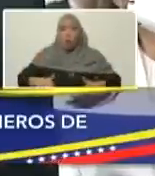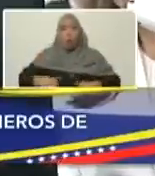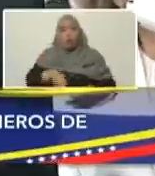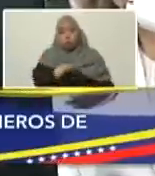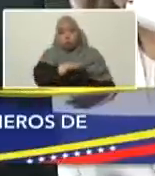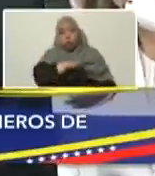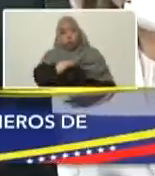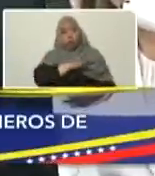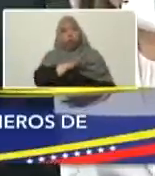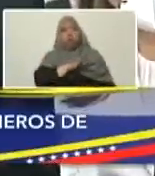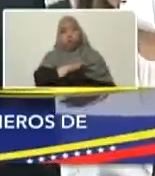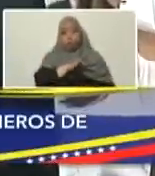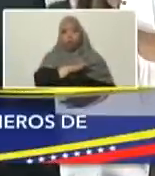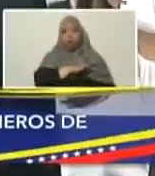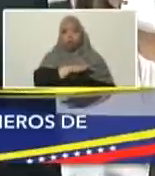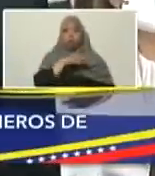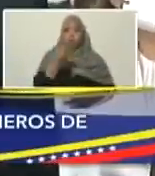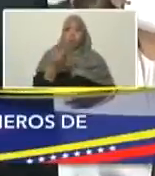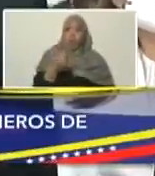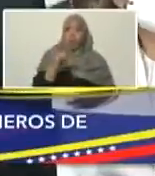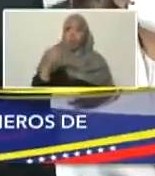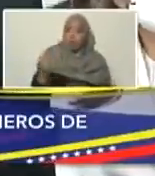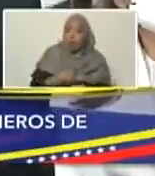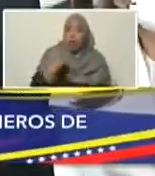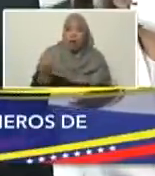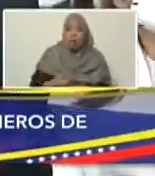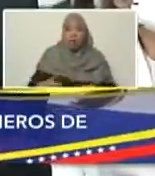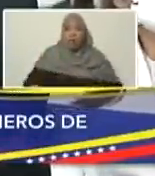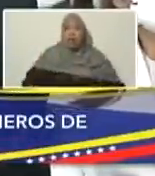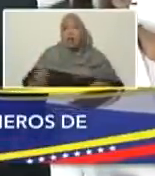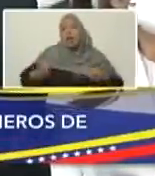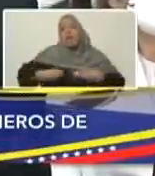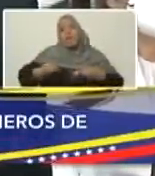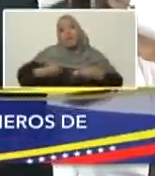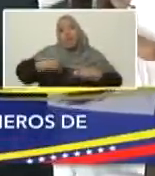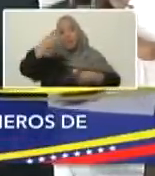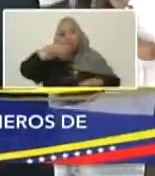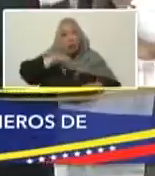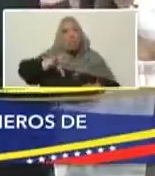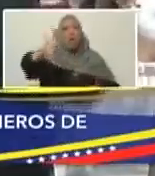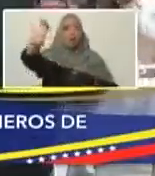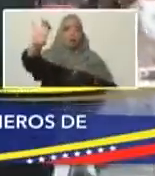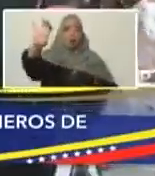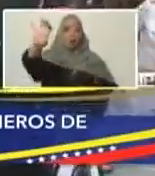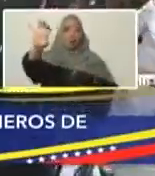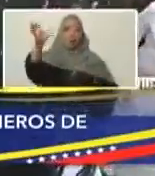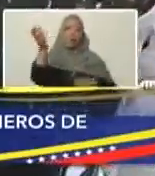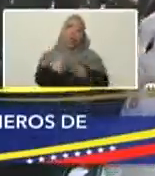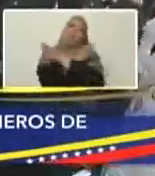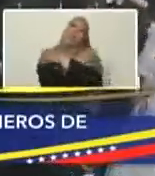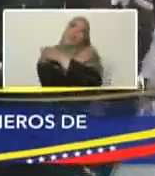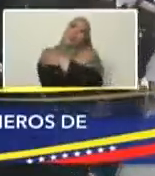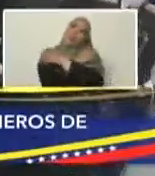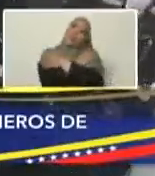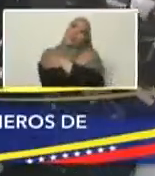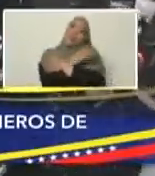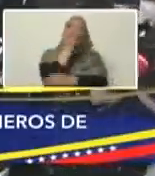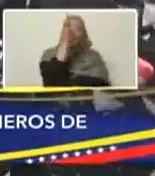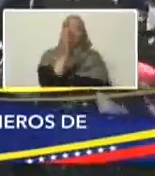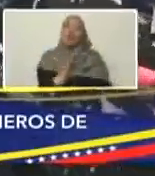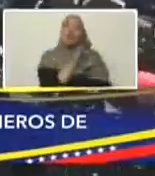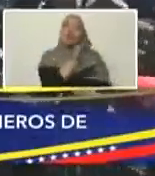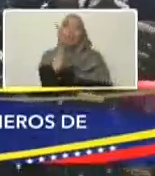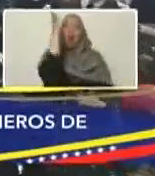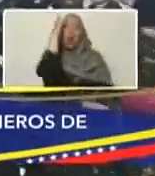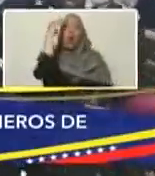y por mérito propio. ¡Que viva la patria! ¡Que viva! Felicidades, que Dios los bendiga a todos.